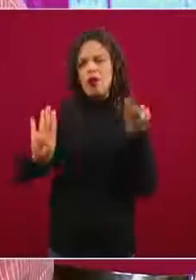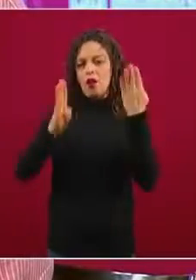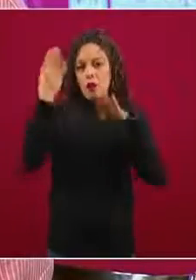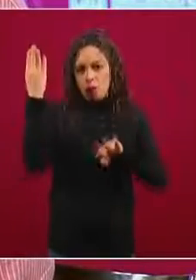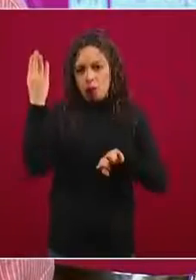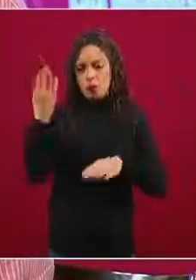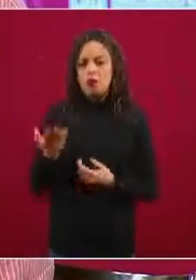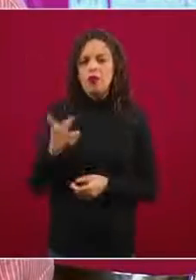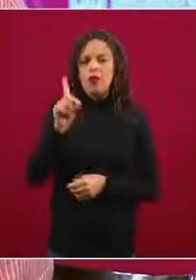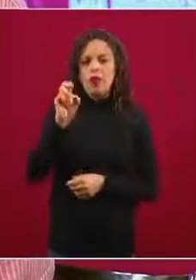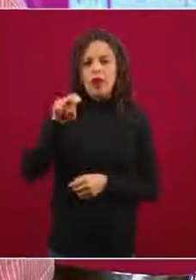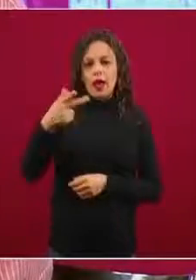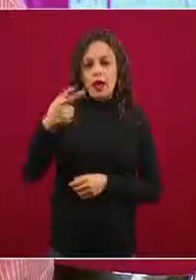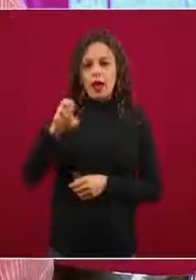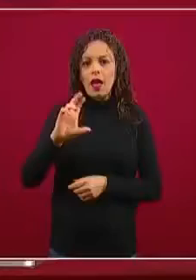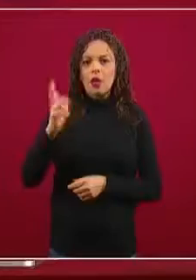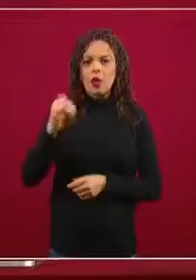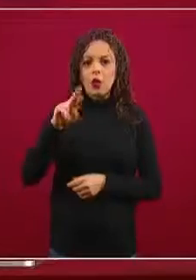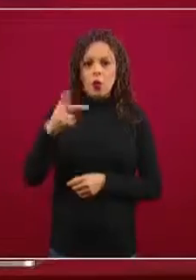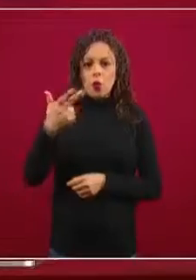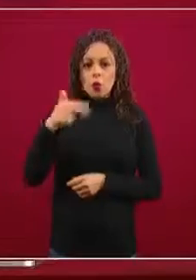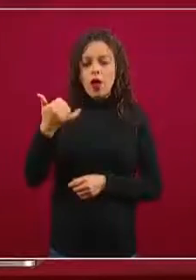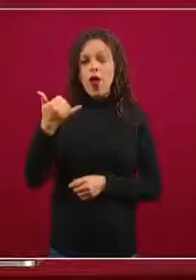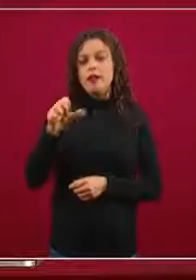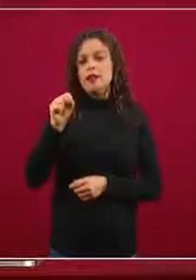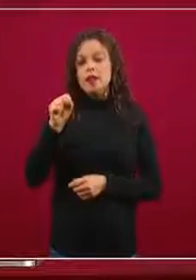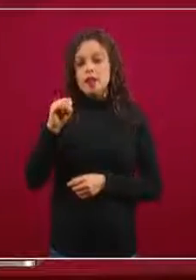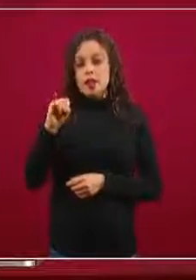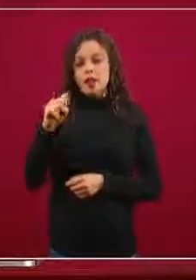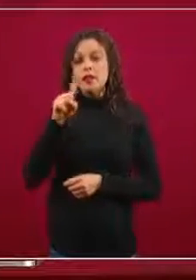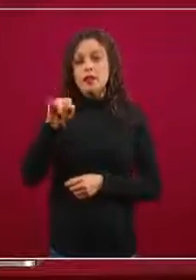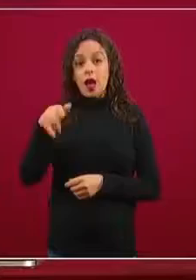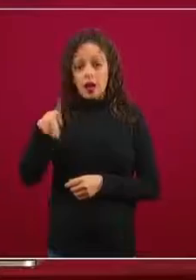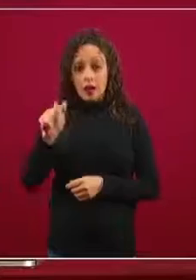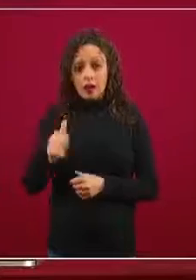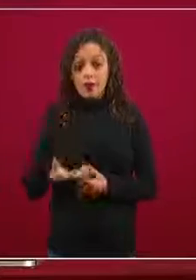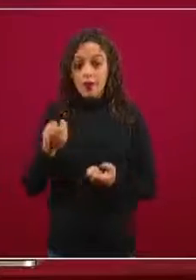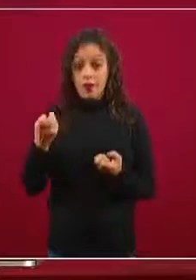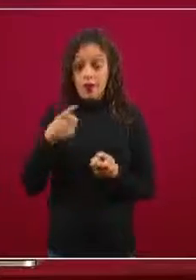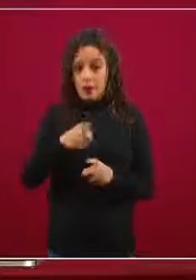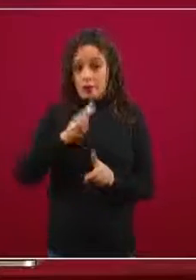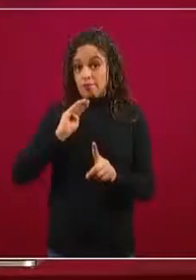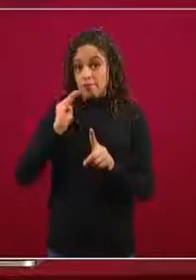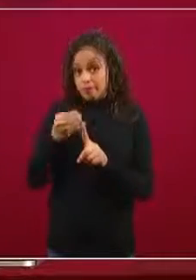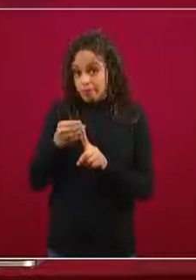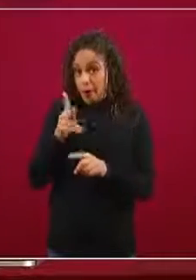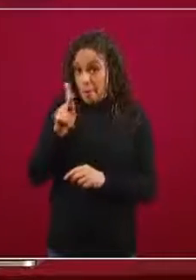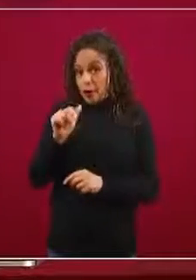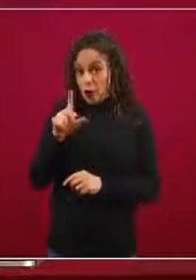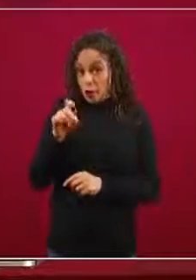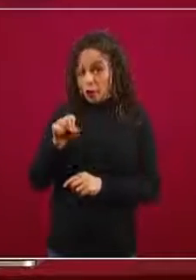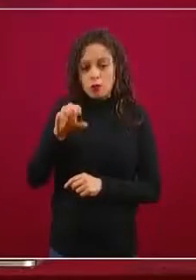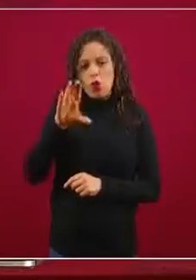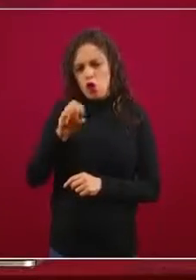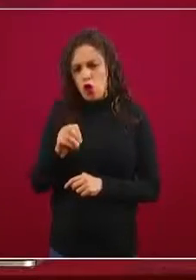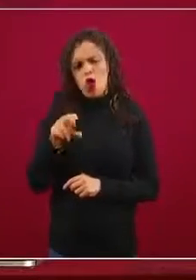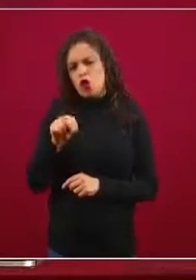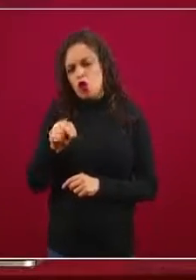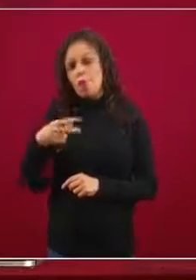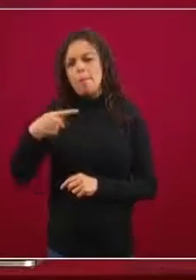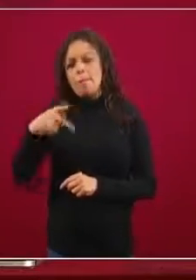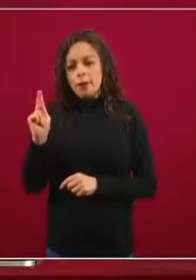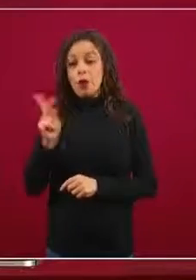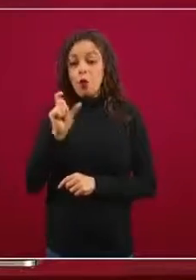dengue, chikungunya y zika. Esta sí, no es el caso del paludismo, pero esta sí, en cuanto empiecen las